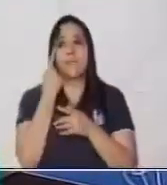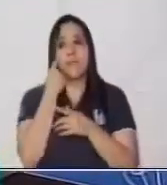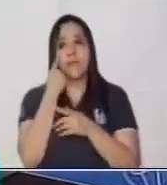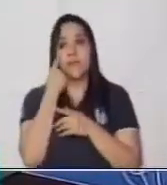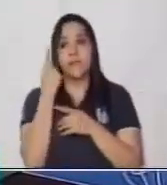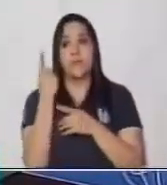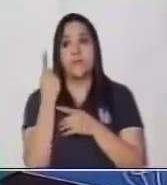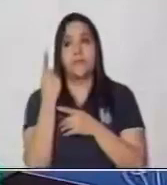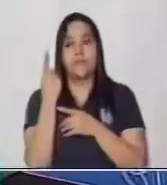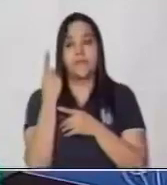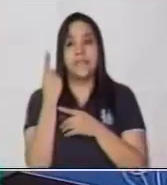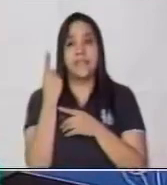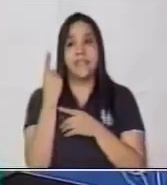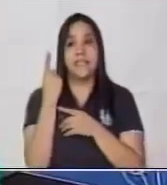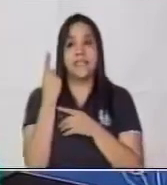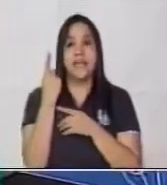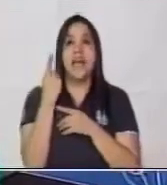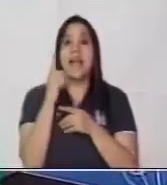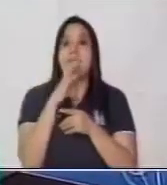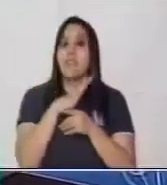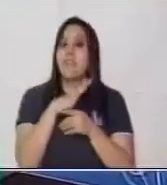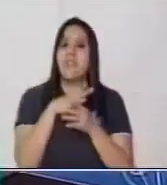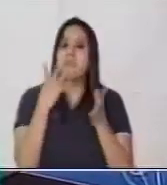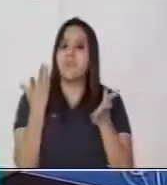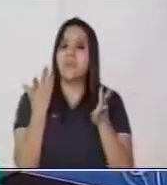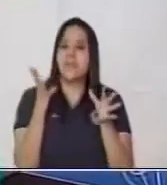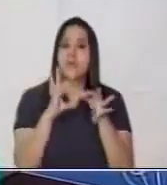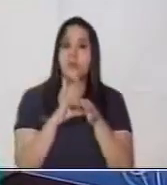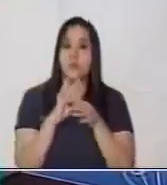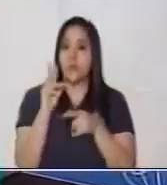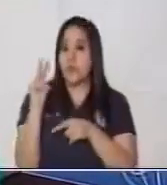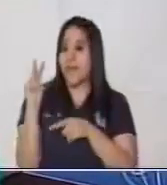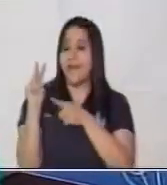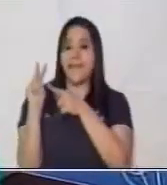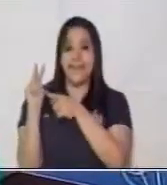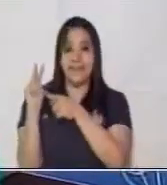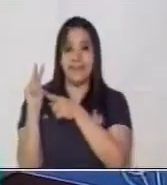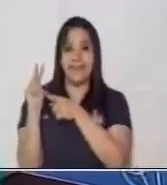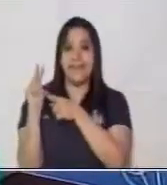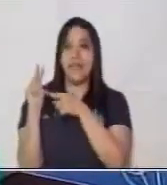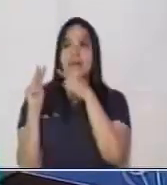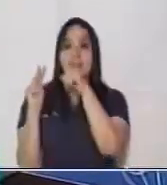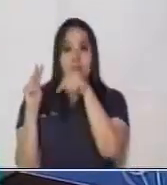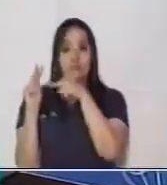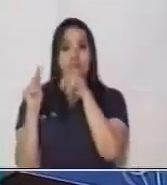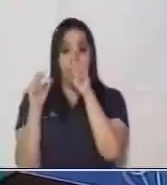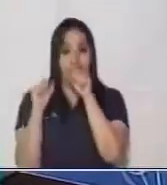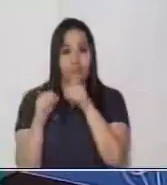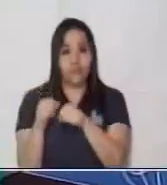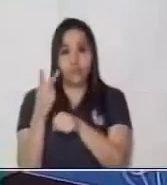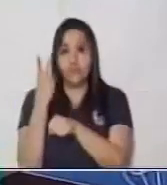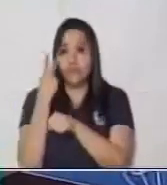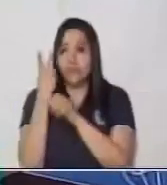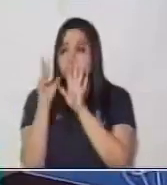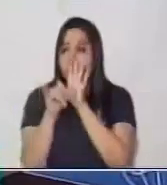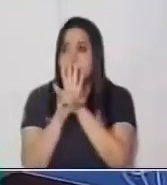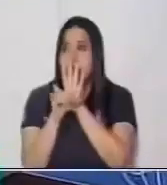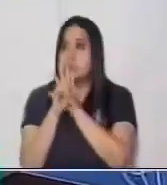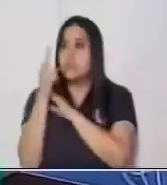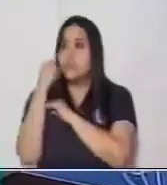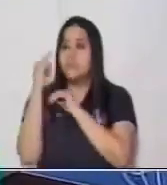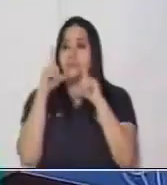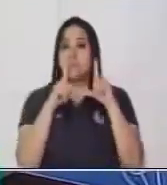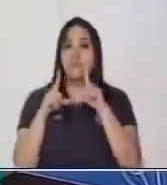notamos acá tenemos una I y podemos ver hacia nuestro lado